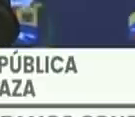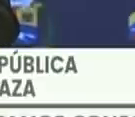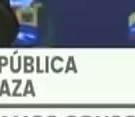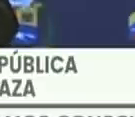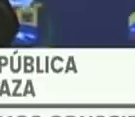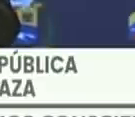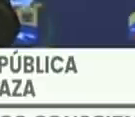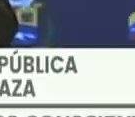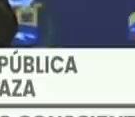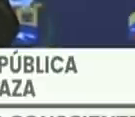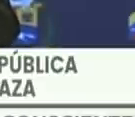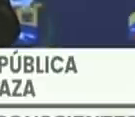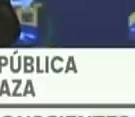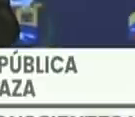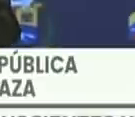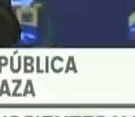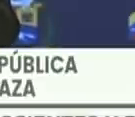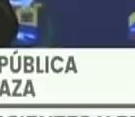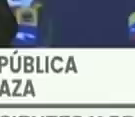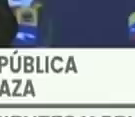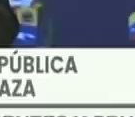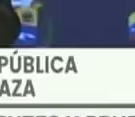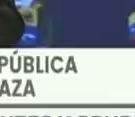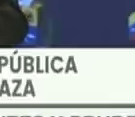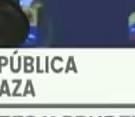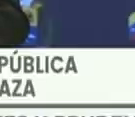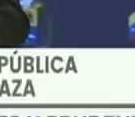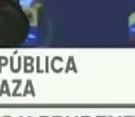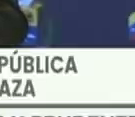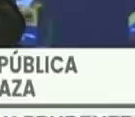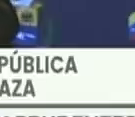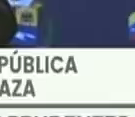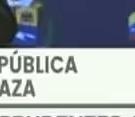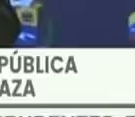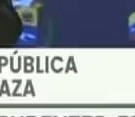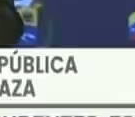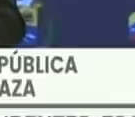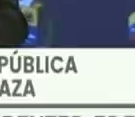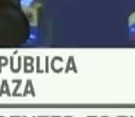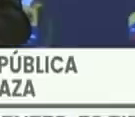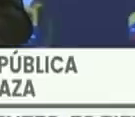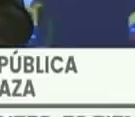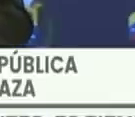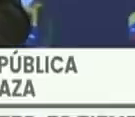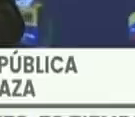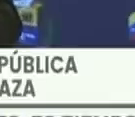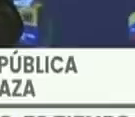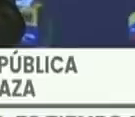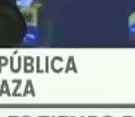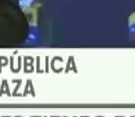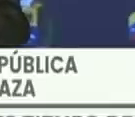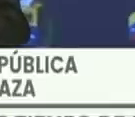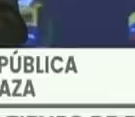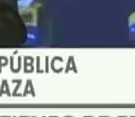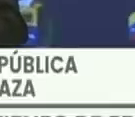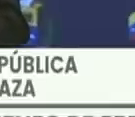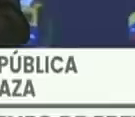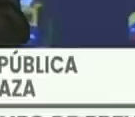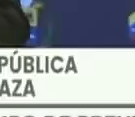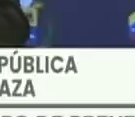territorio la mayor cantidad de conflictos, de distorsiones, de